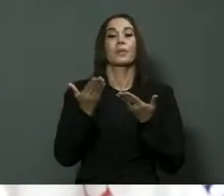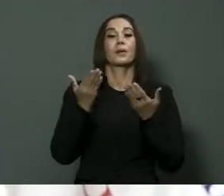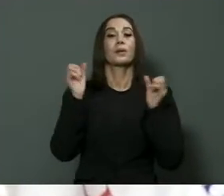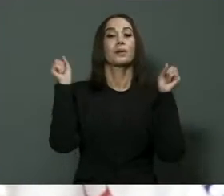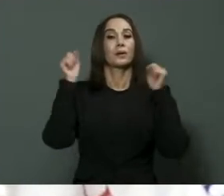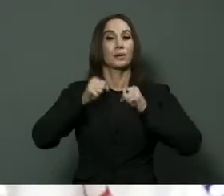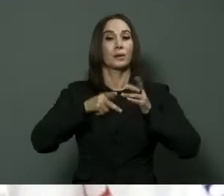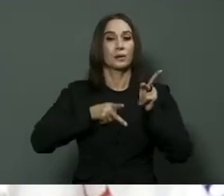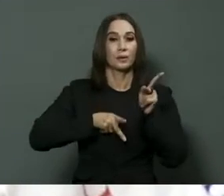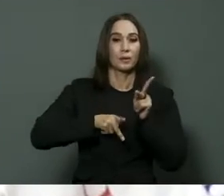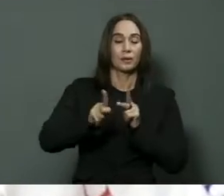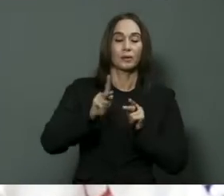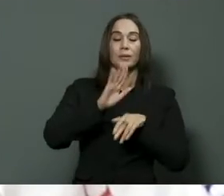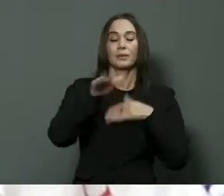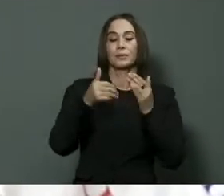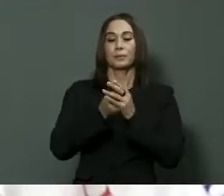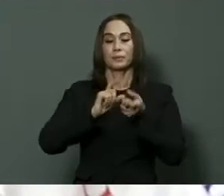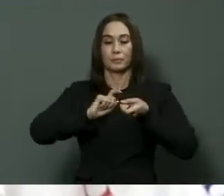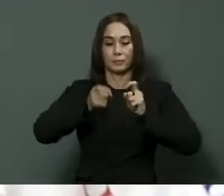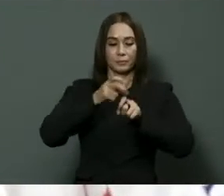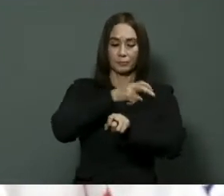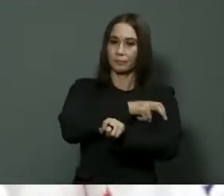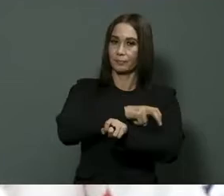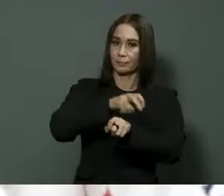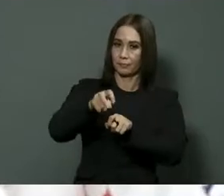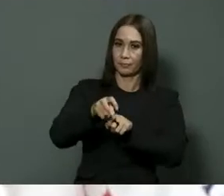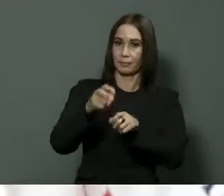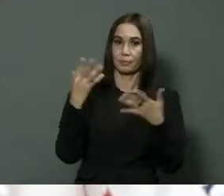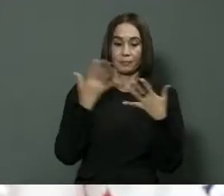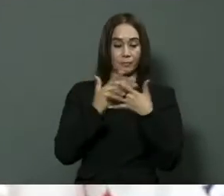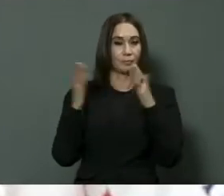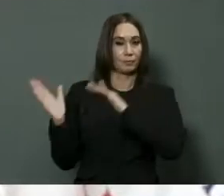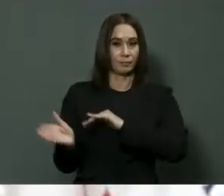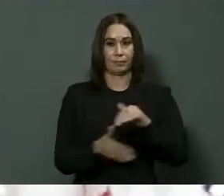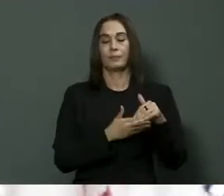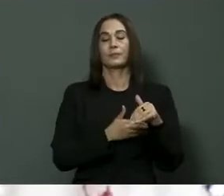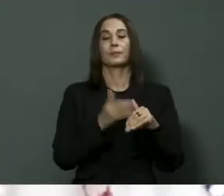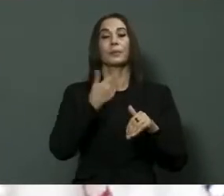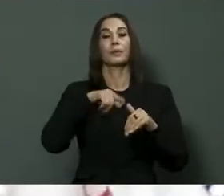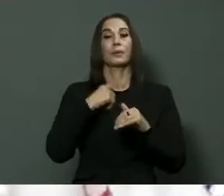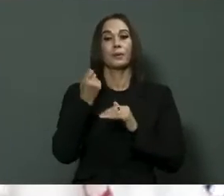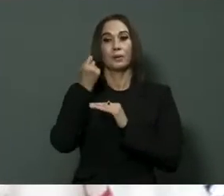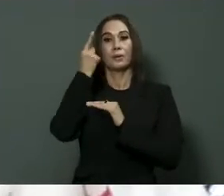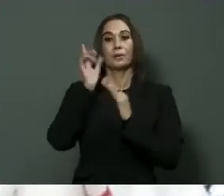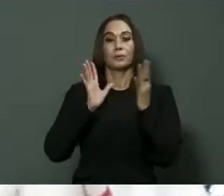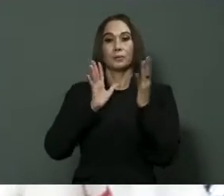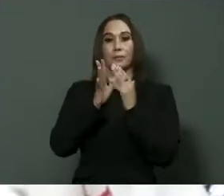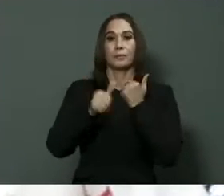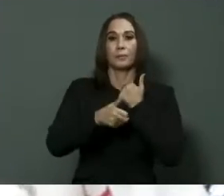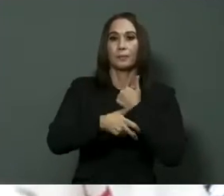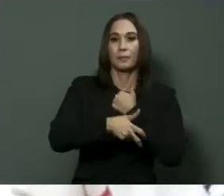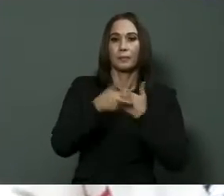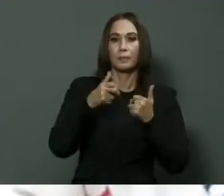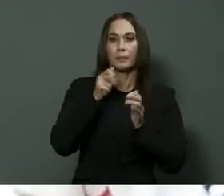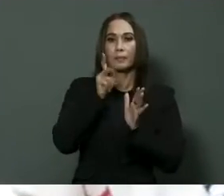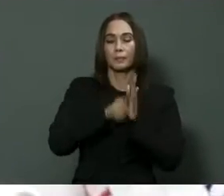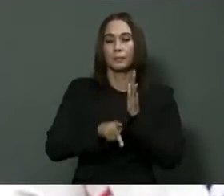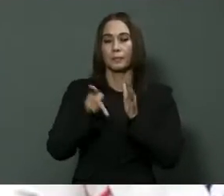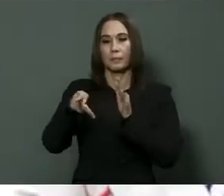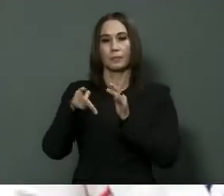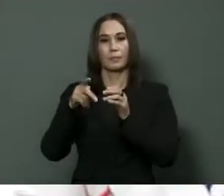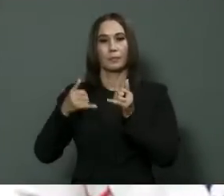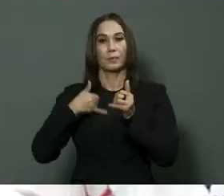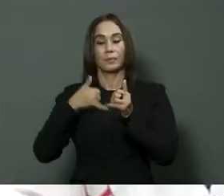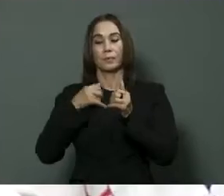la posibilidad de transitar por las calles sin temor, de ser sorprendidos por un desalmado